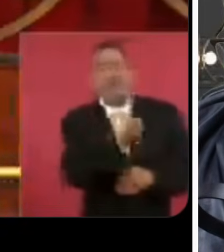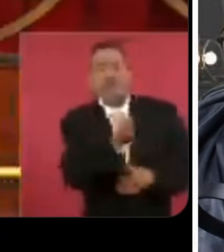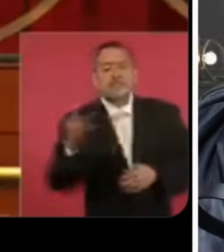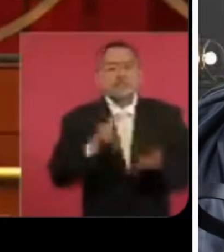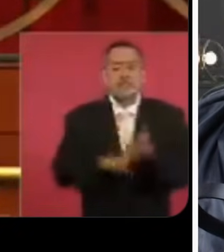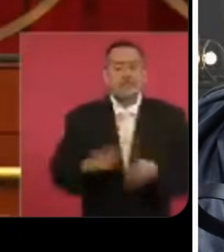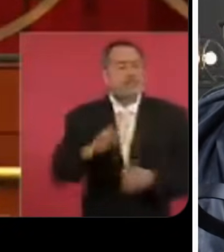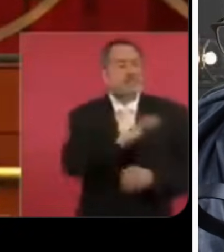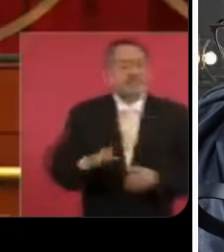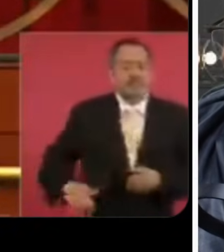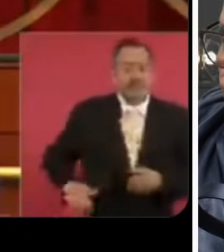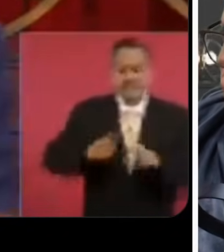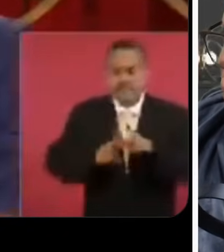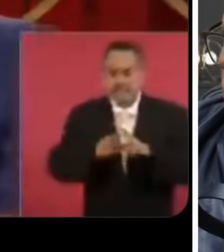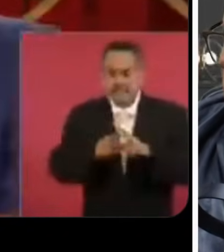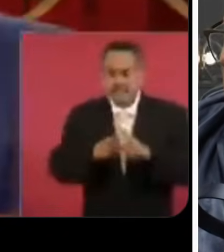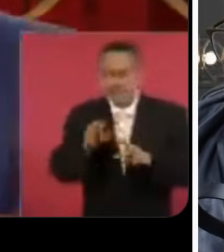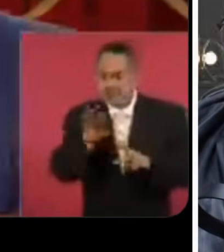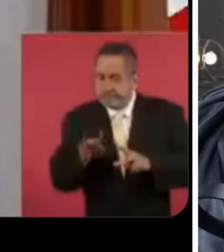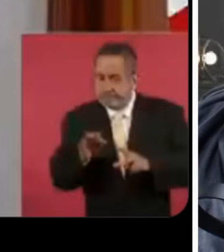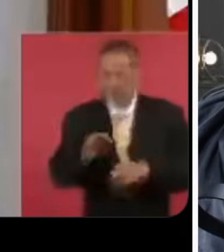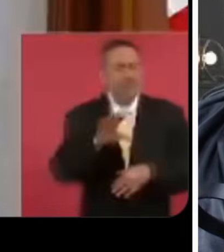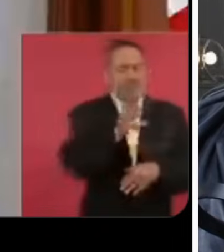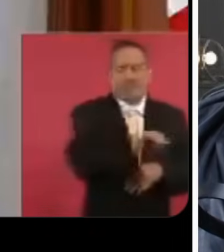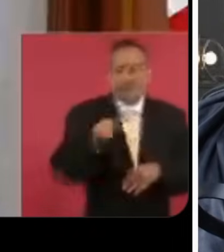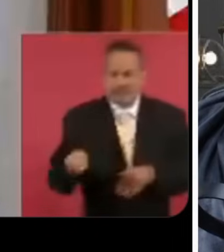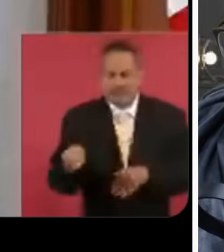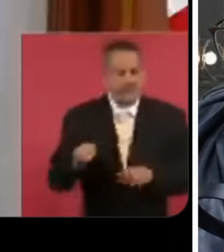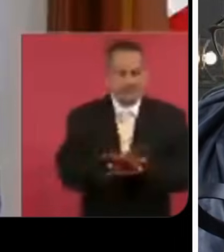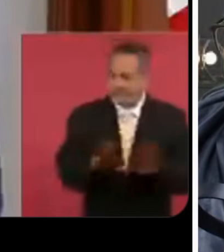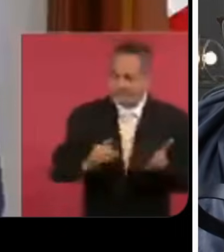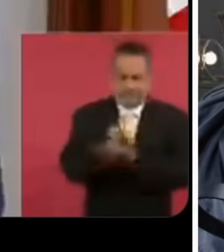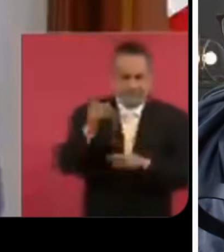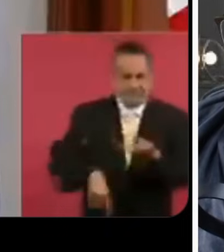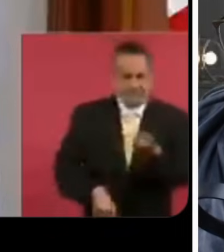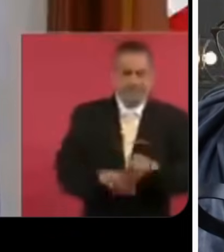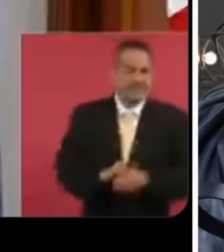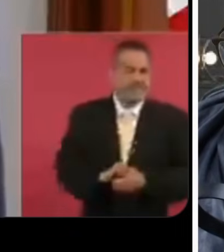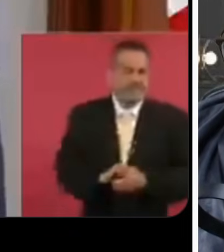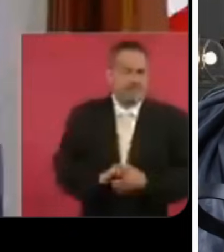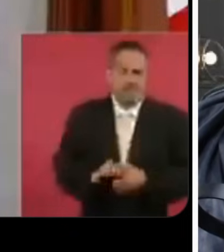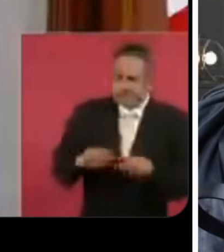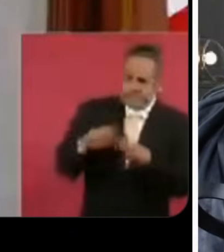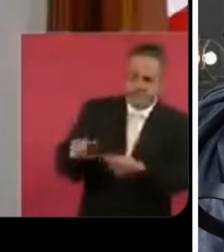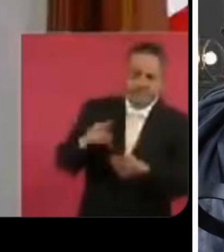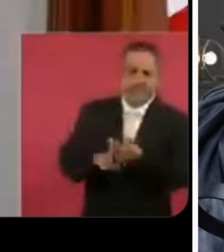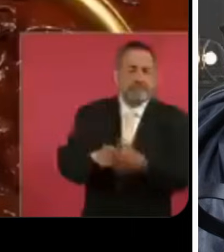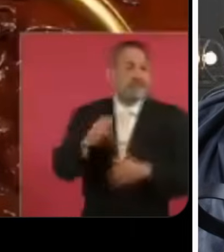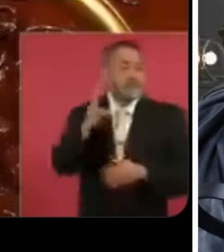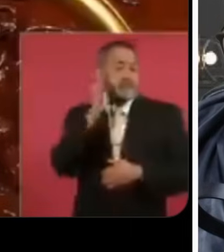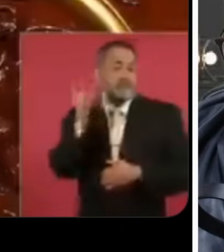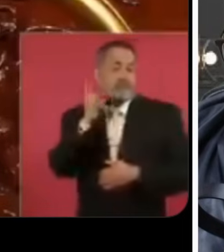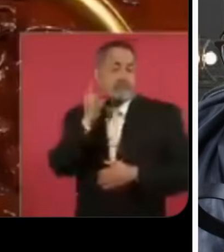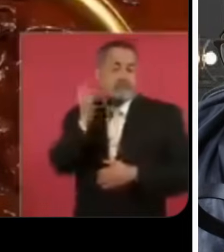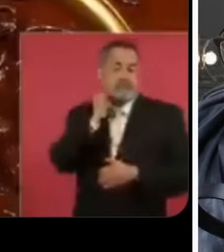Moreno, Marco Cortés, Ricardo Anaya, García Cabeza de Vaca están en las